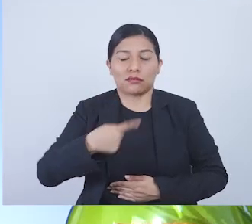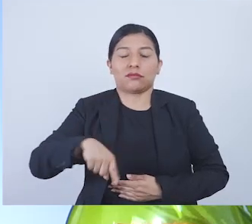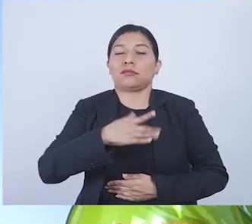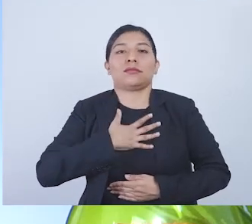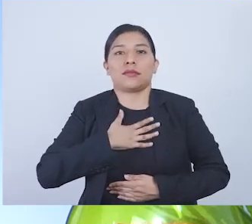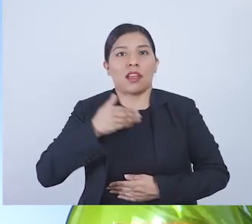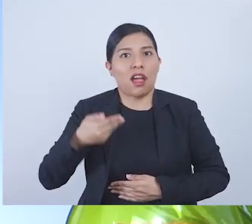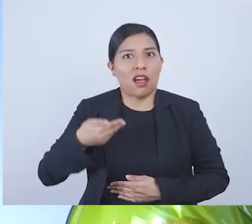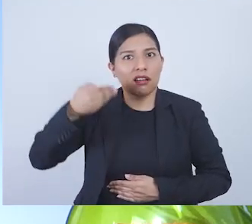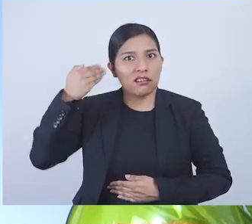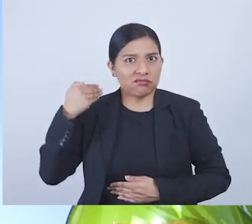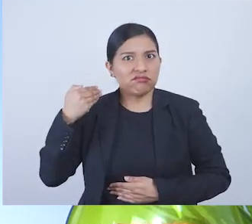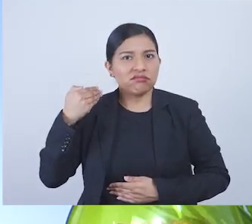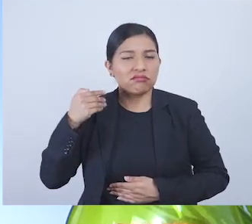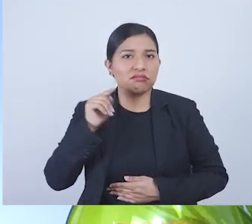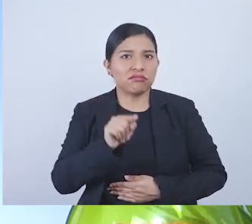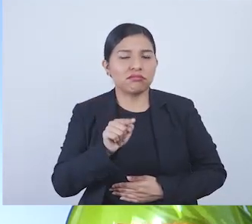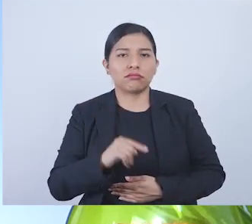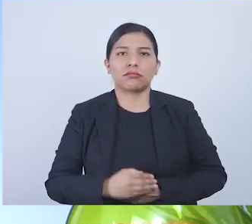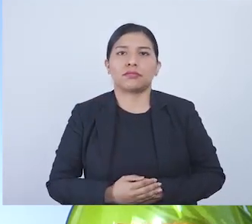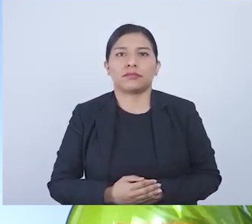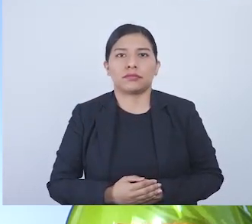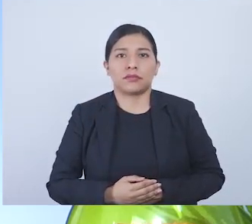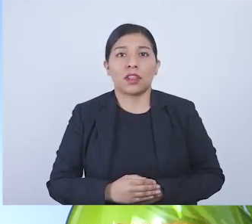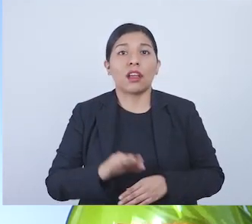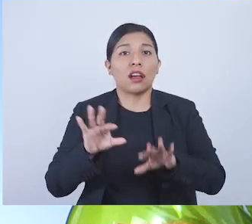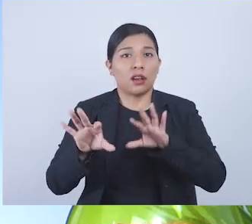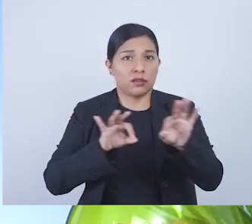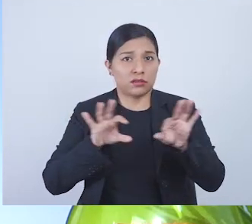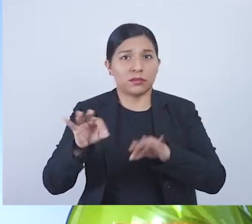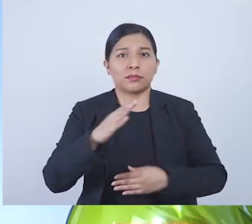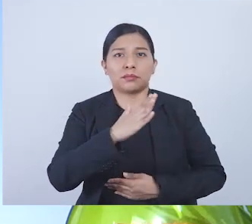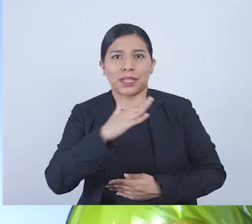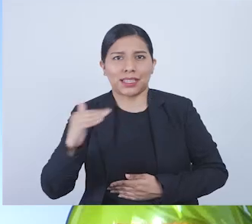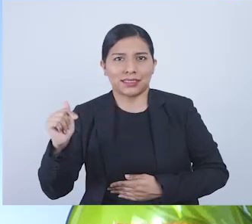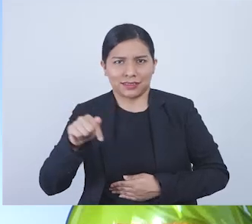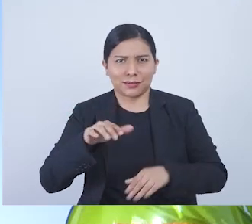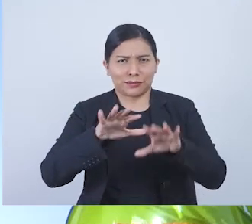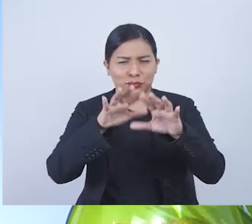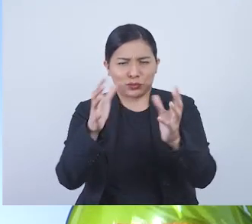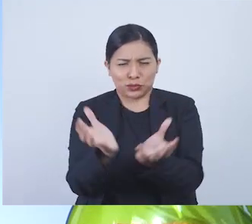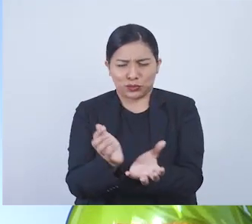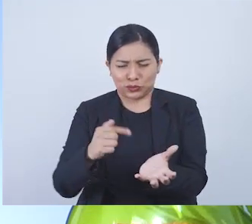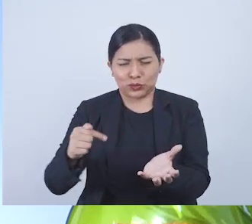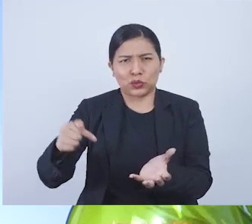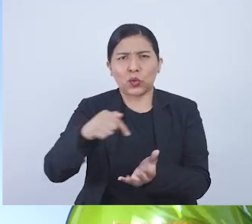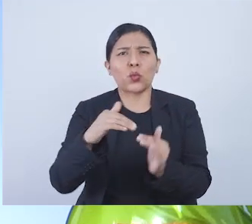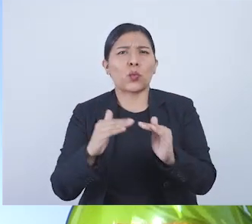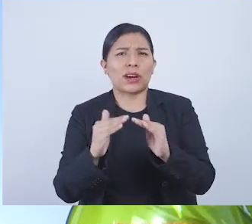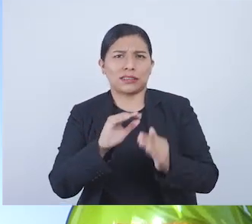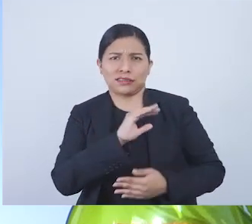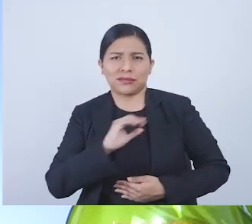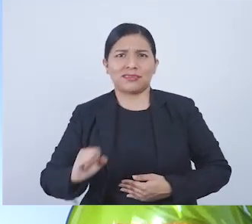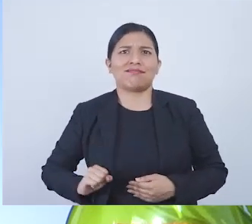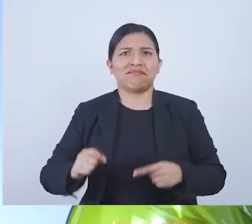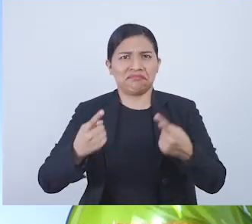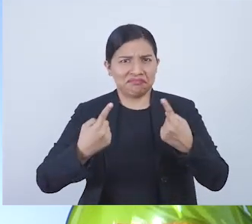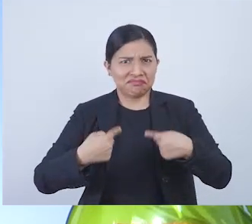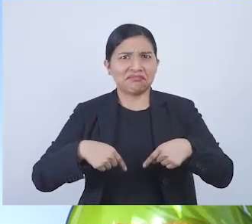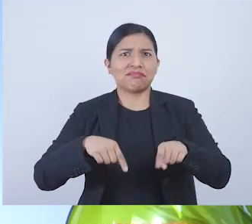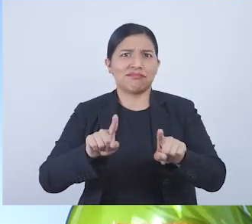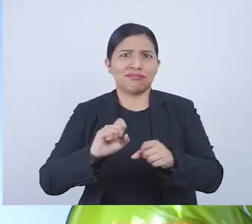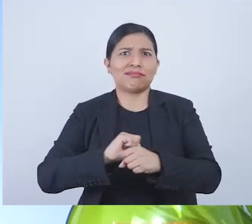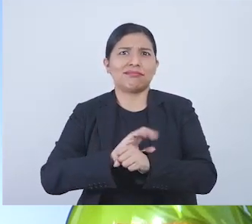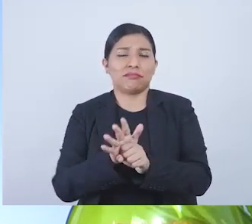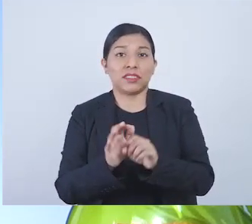pasado, en la cual todavía países alrededor del mundo y el nuestro se encuentran inmersos. Niñas y niños